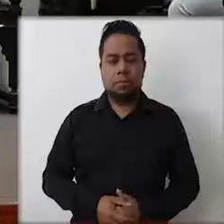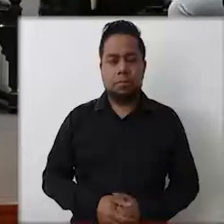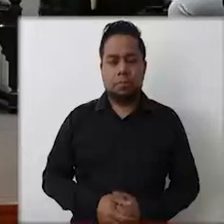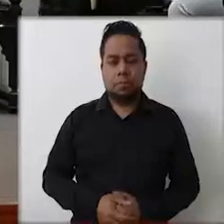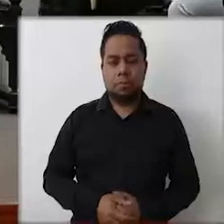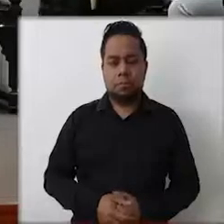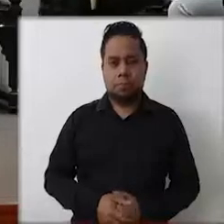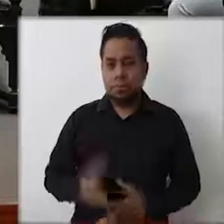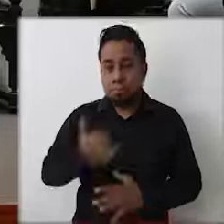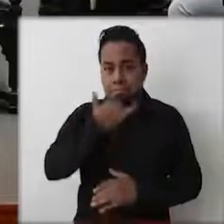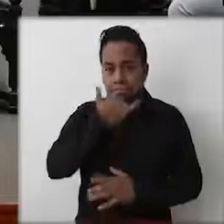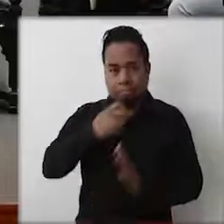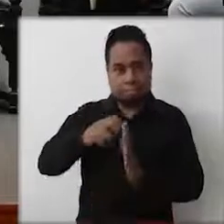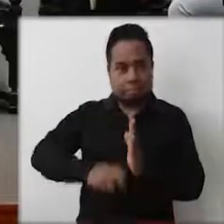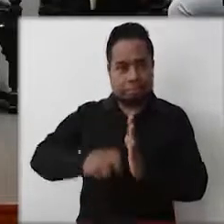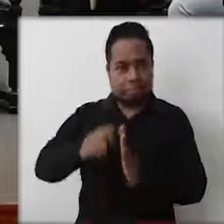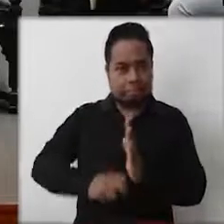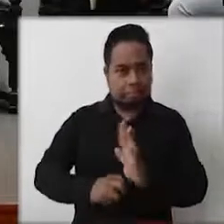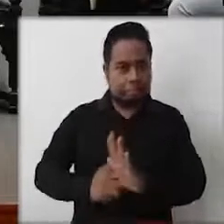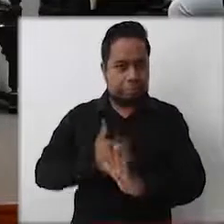Aprobado por 12 votos, presidente.